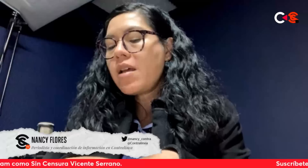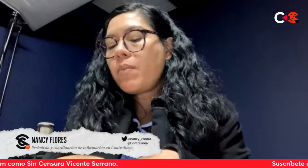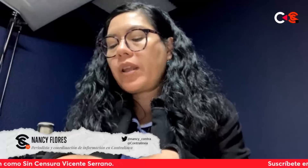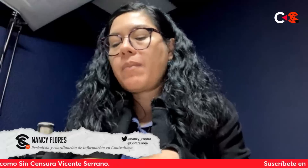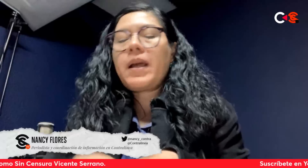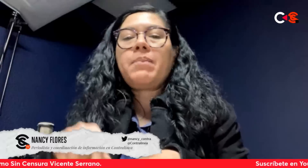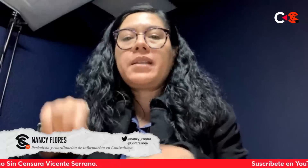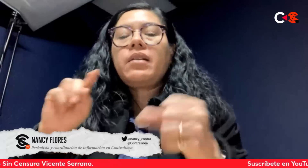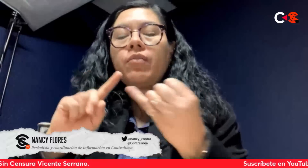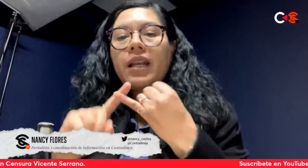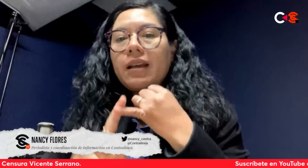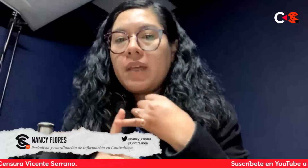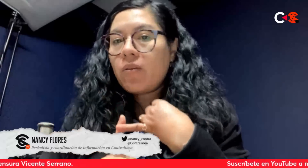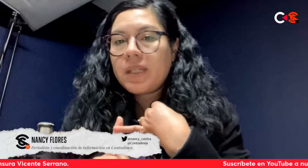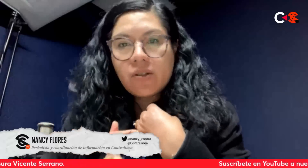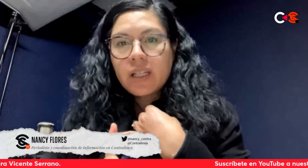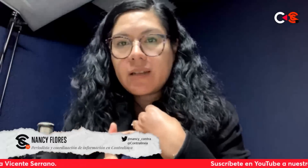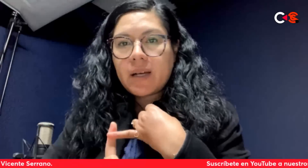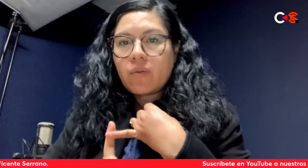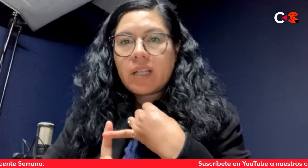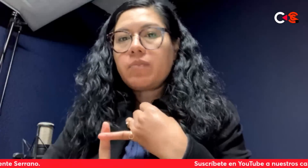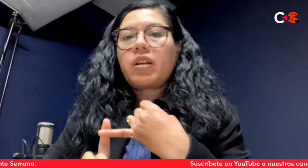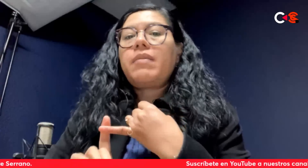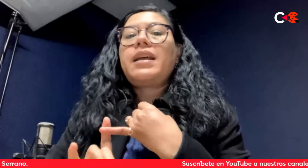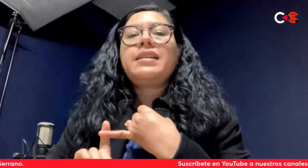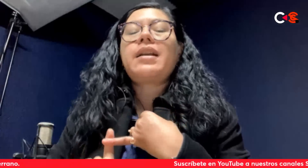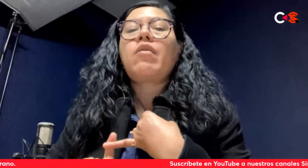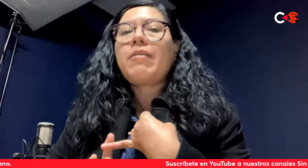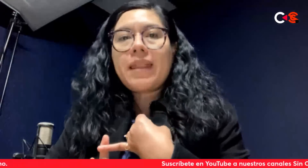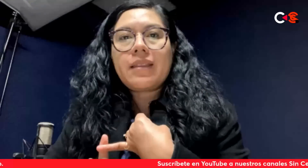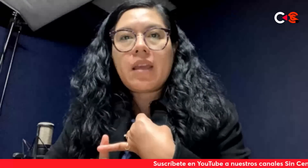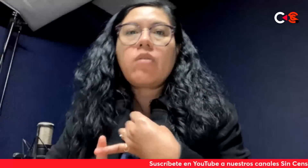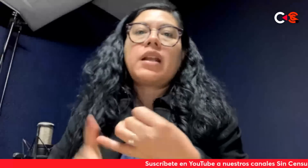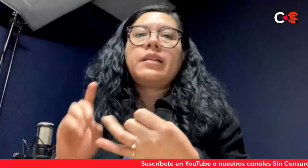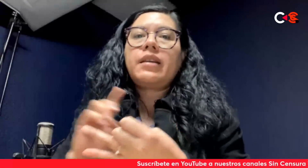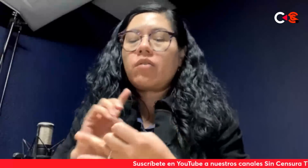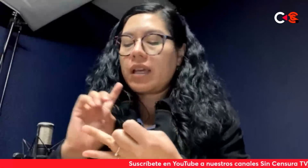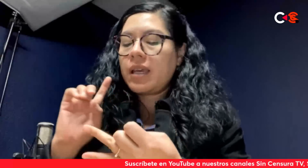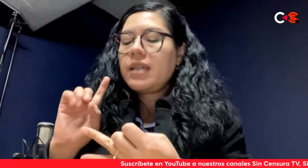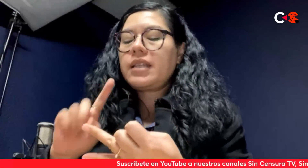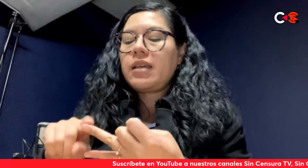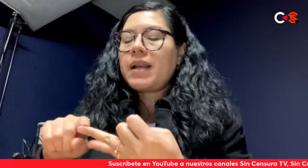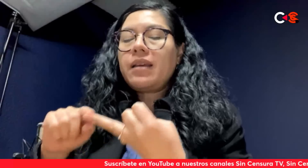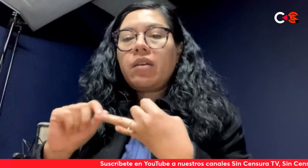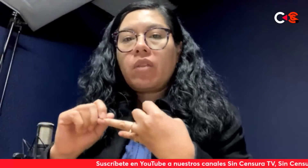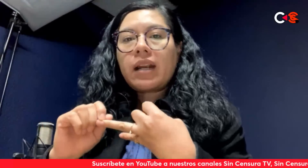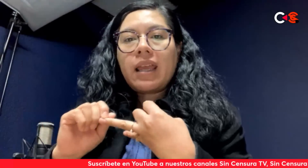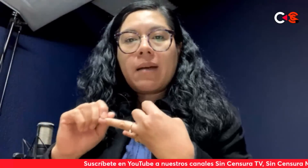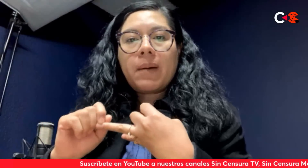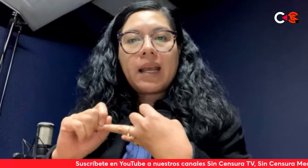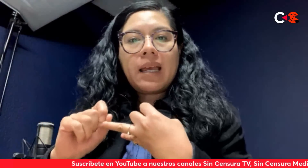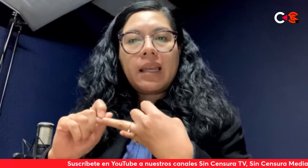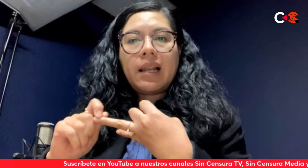lugares, porque para empezar ni hubieran habido millones de vacunas, porque iban a decir que no había dinero, que el dinero que se iban a